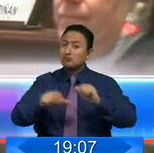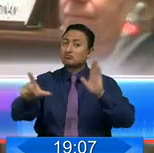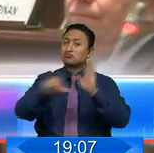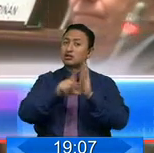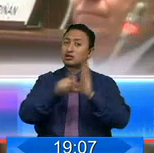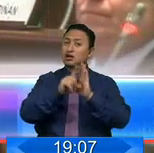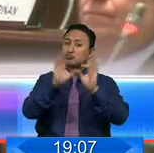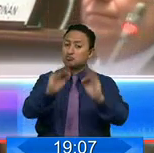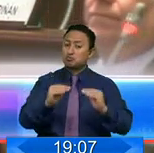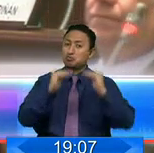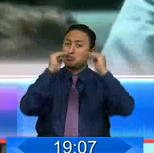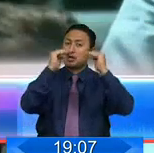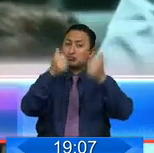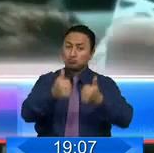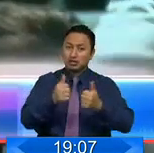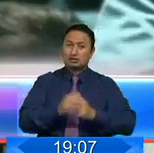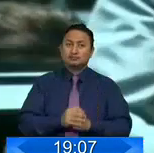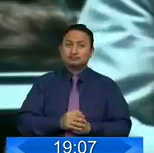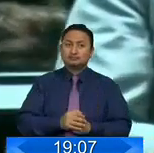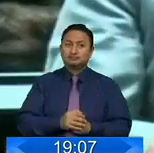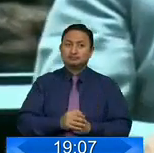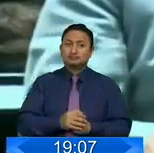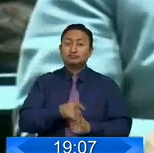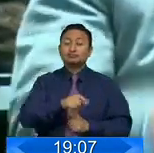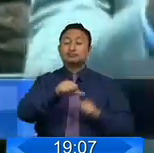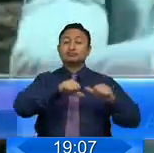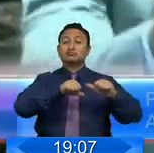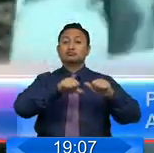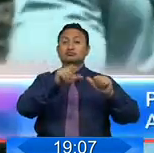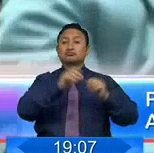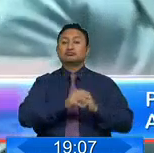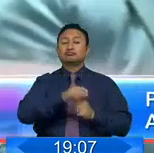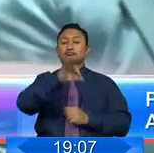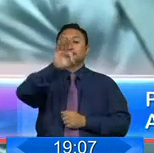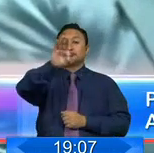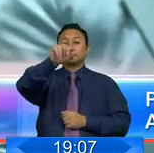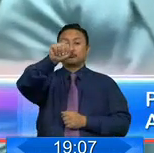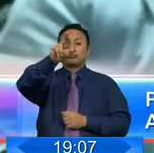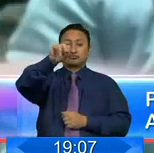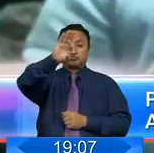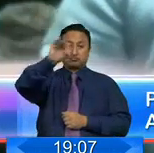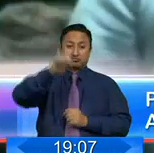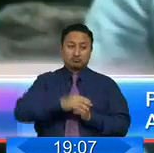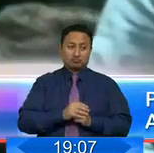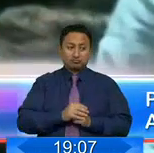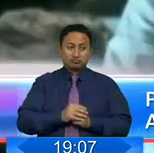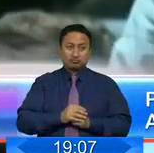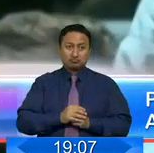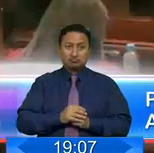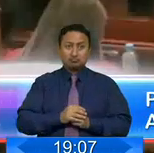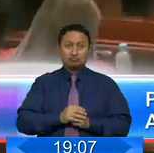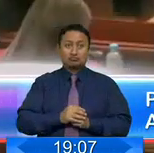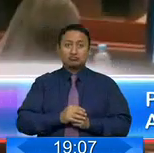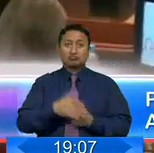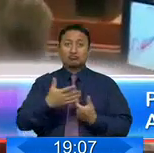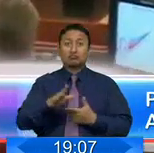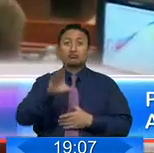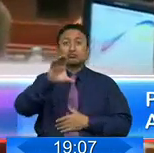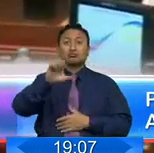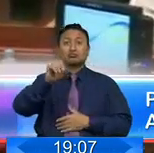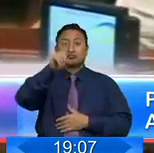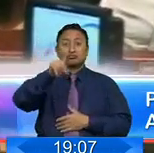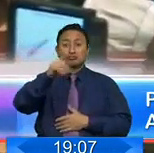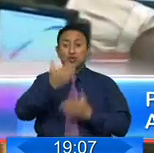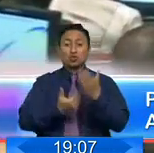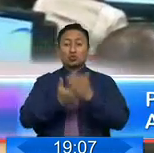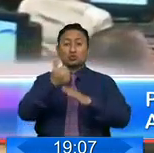primer nivel. Así también el legislador de Alianza País, Fausto Terán, indicó que no ha existido ninguna ilegalidad a la decisión del CAL para la designación de